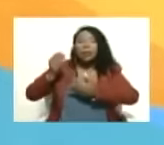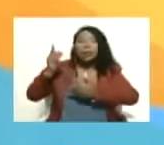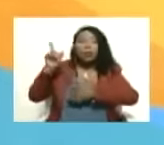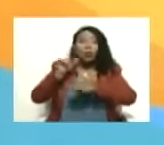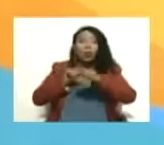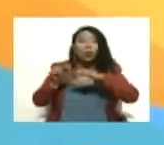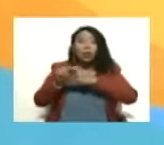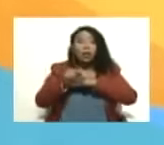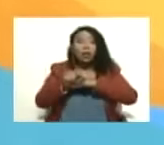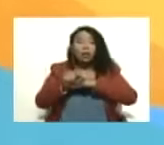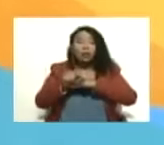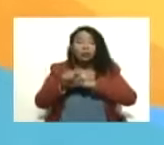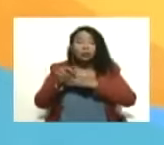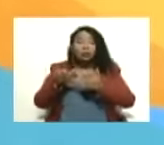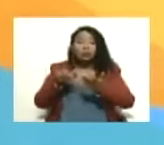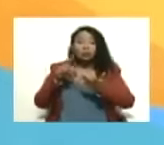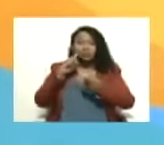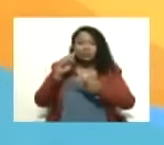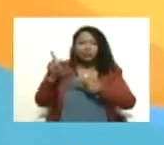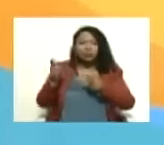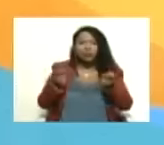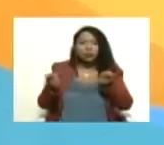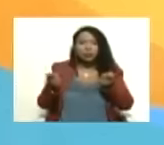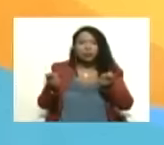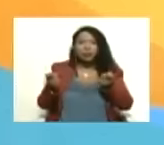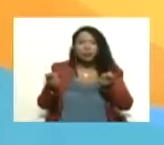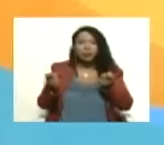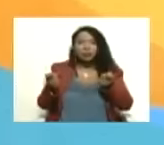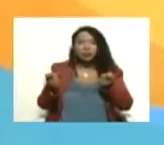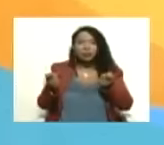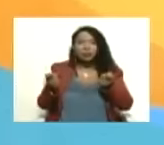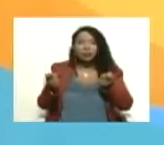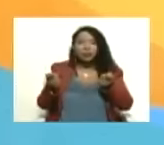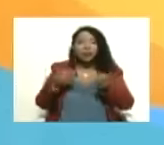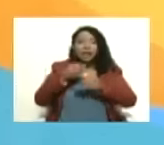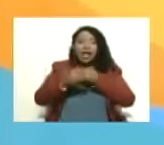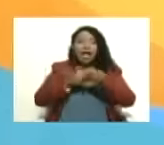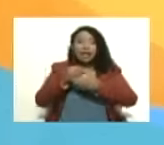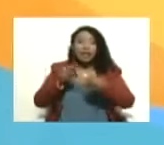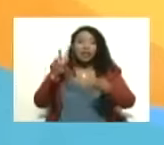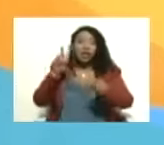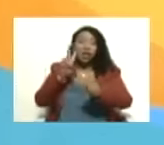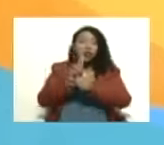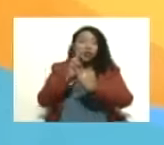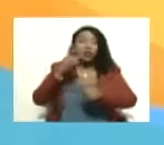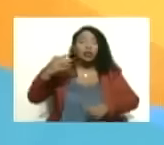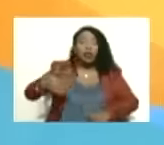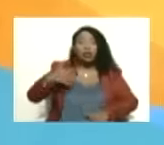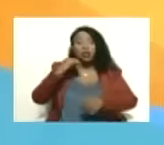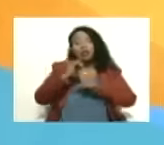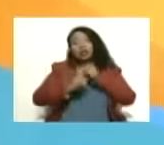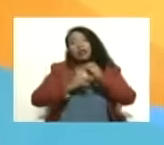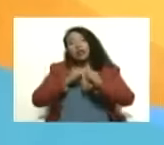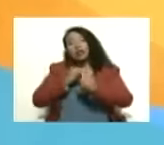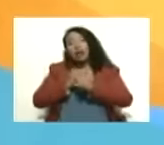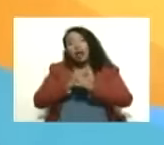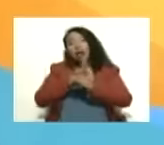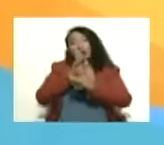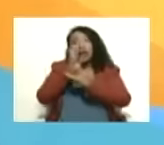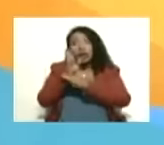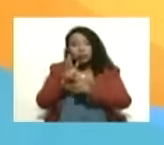direccionalidad en ese asunto e incurren en violación del derecho internacional incurren